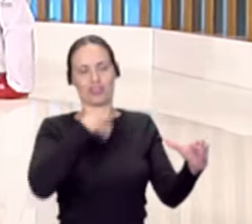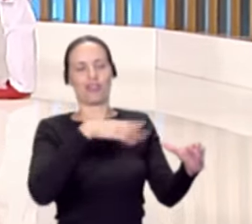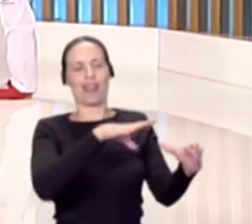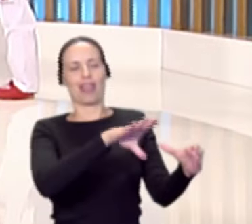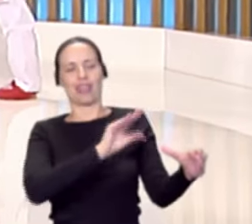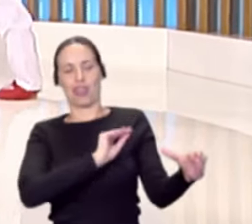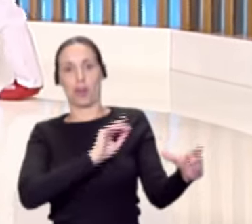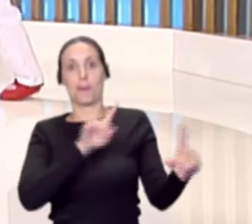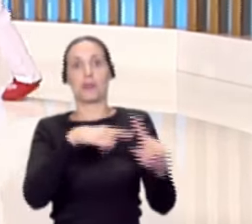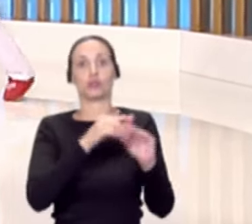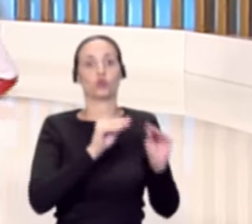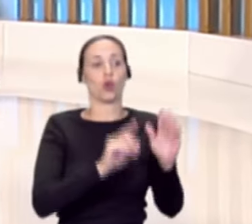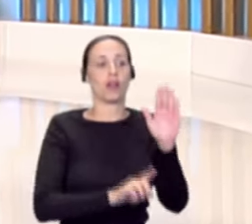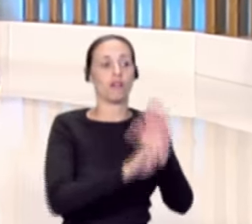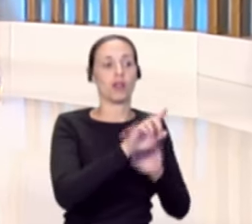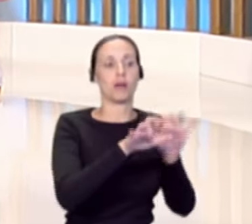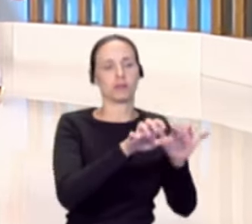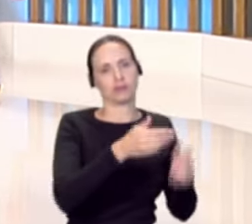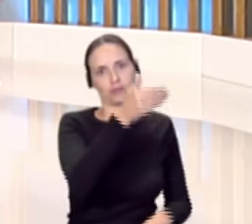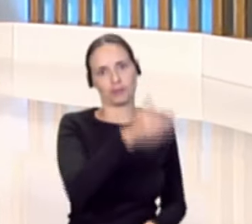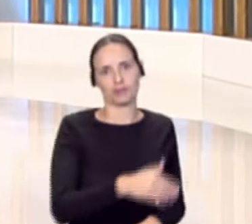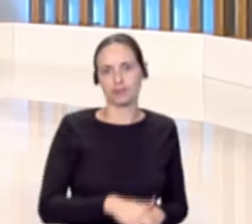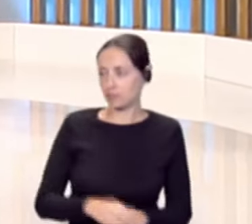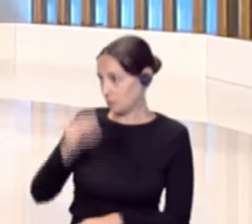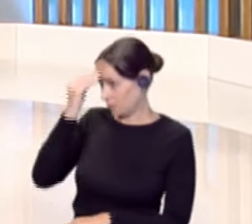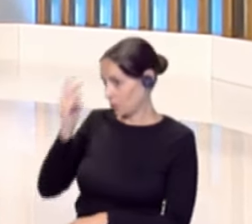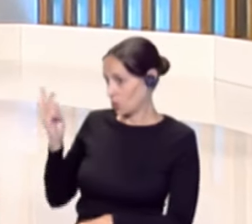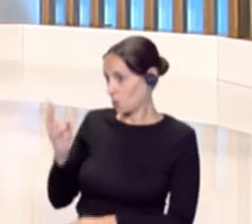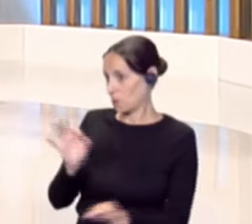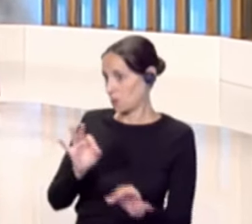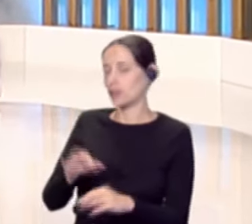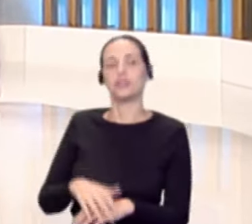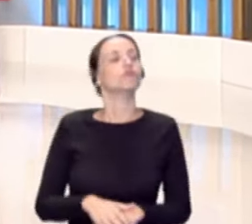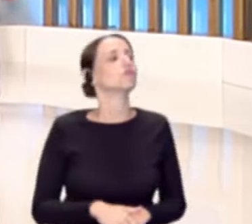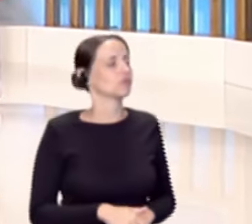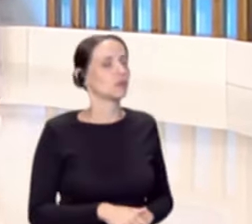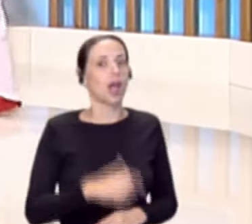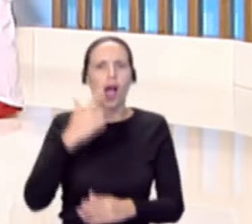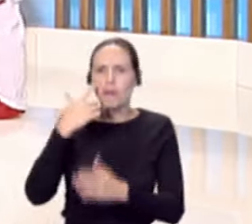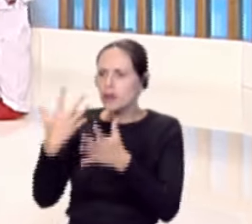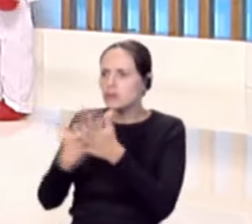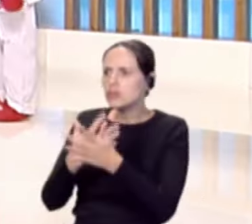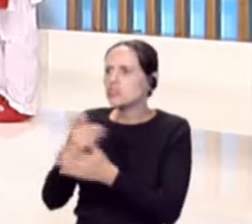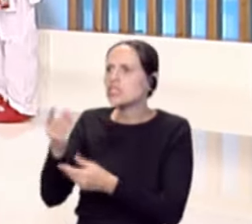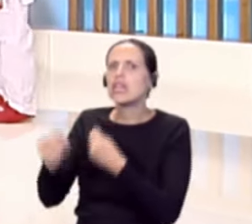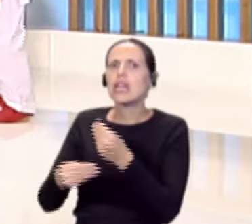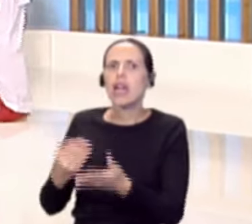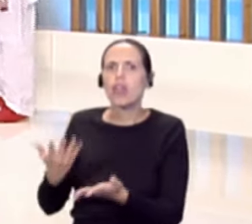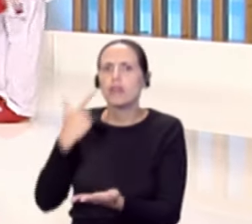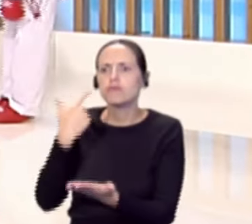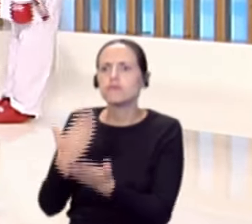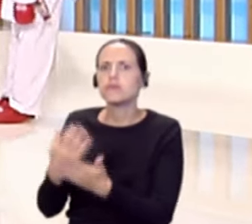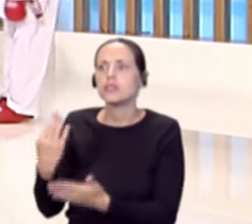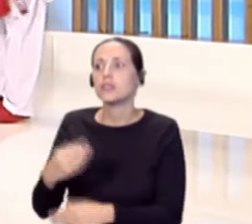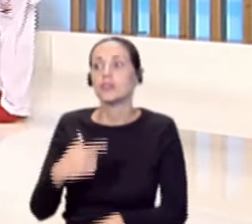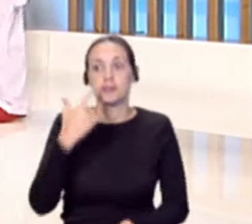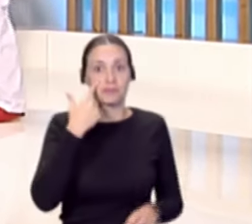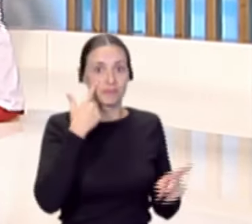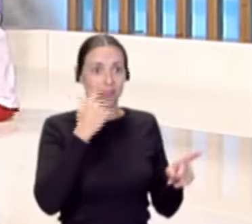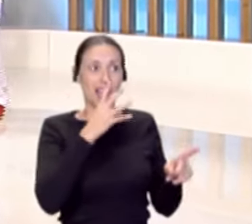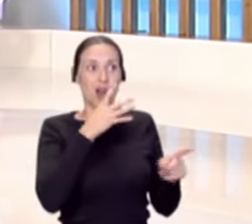evolución y su aprendizaje. Bueno, creo que Axel e Isabel ya están preparados. ¿No? Sí. Pues a ver ahora qué es lo que nos van a demostrar. Ahora van a hacer